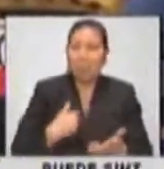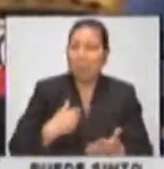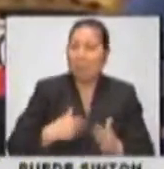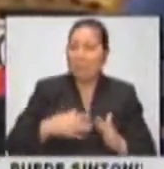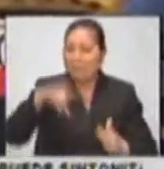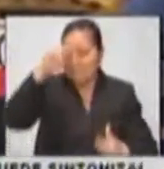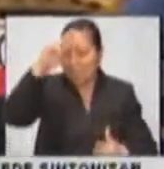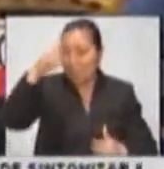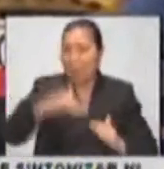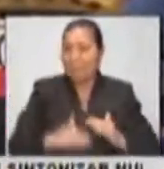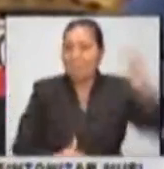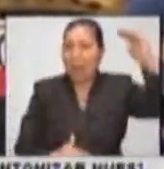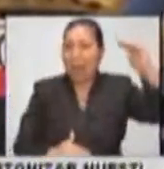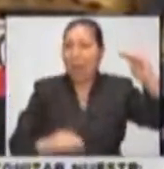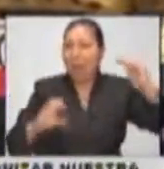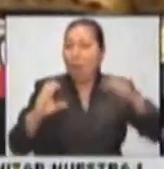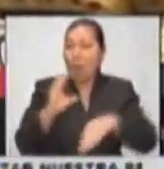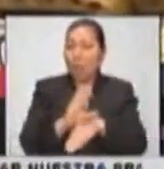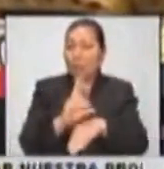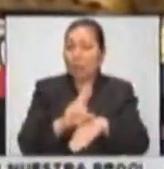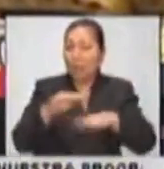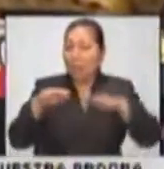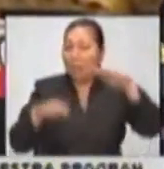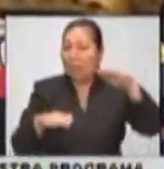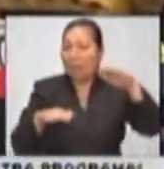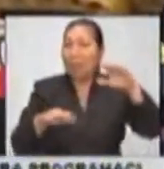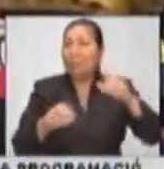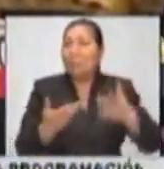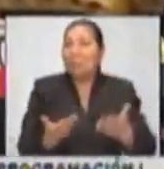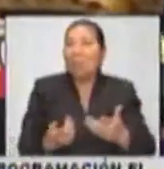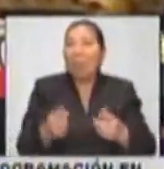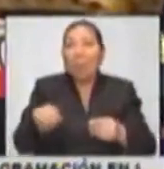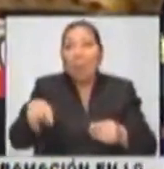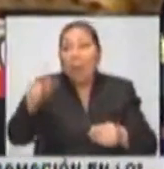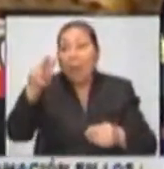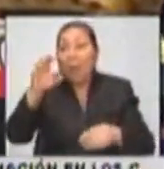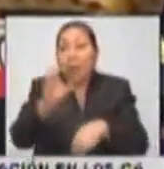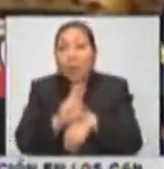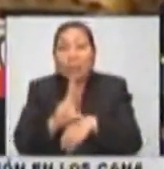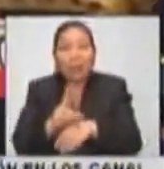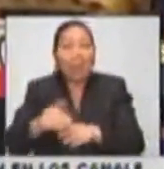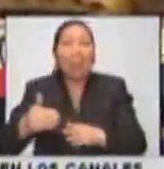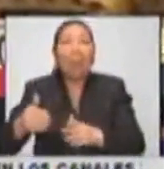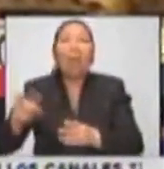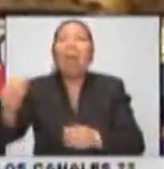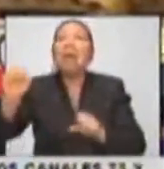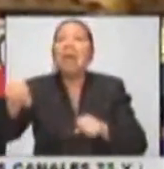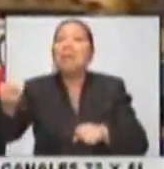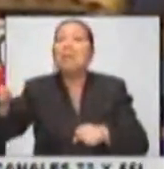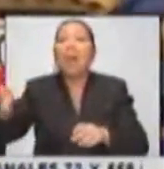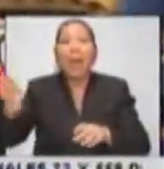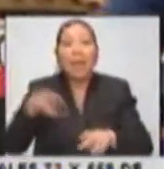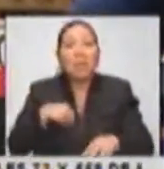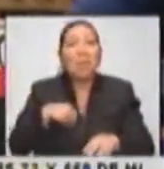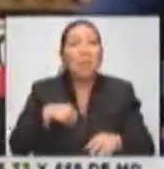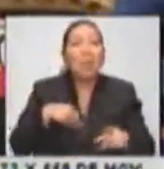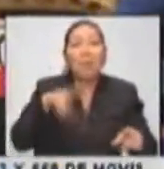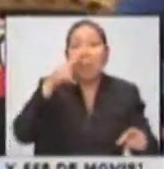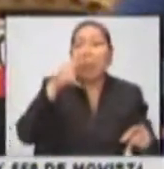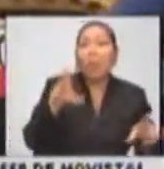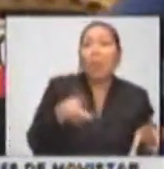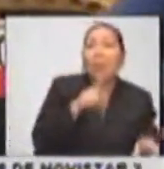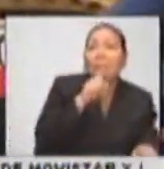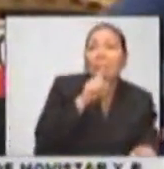más. Sin embargo, ellos han sido admitidos. Entonces, ahí ha habido descuido nuestro y esto tenemos que tomarlo